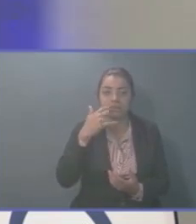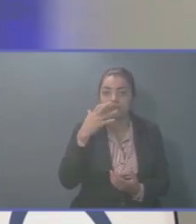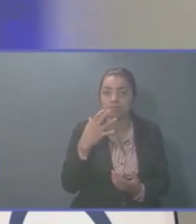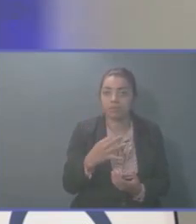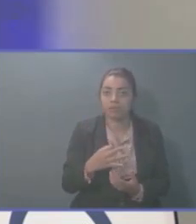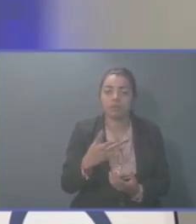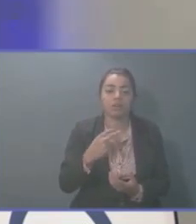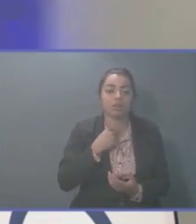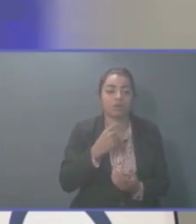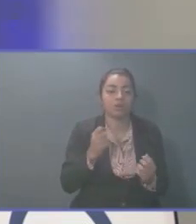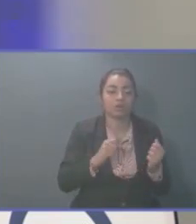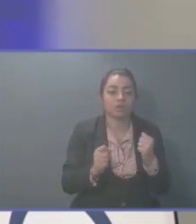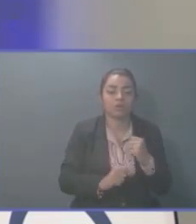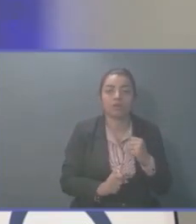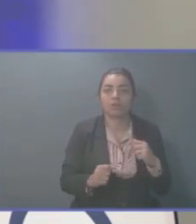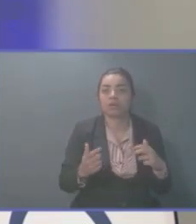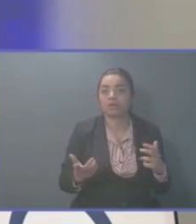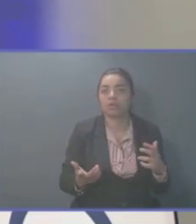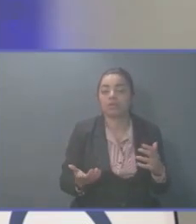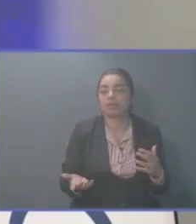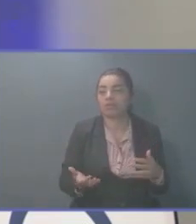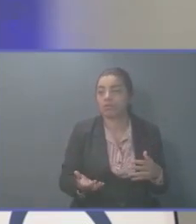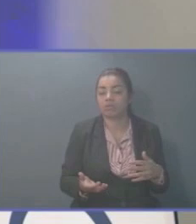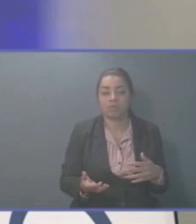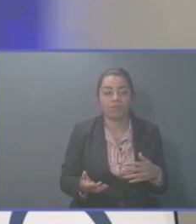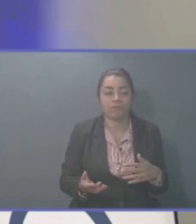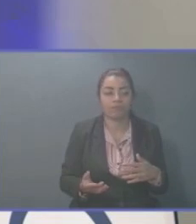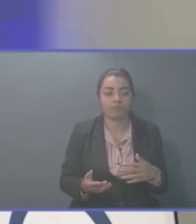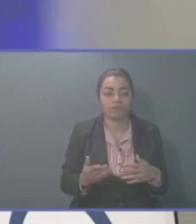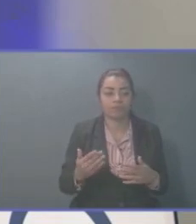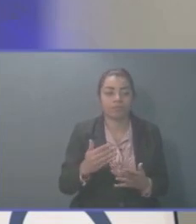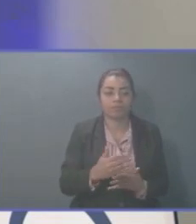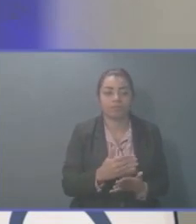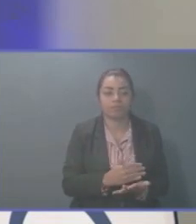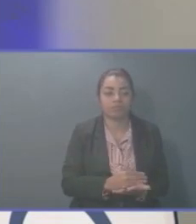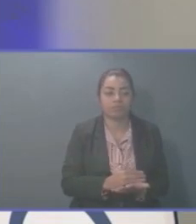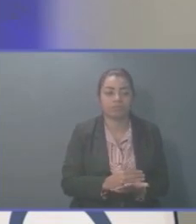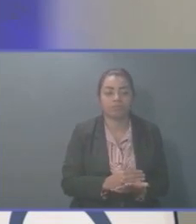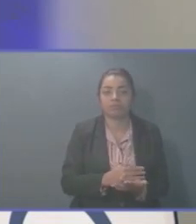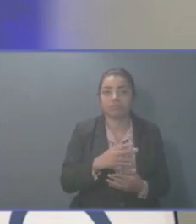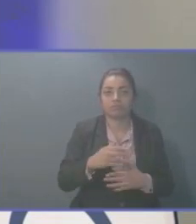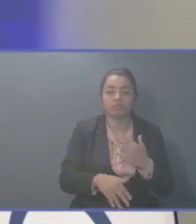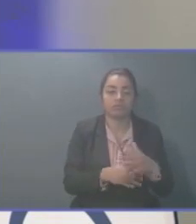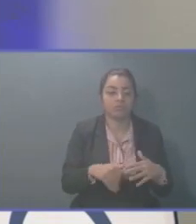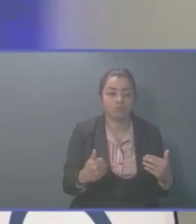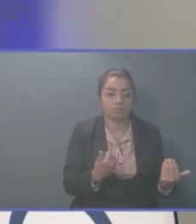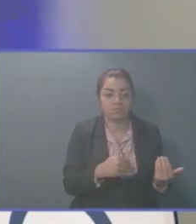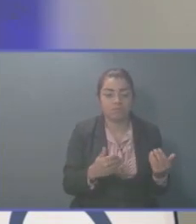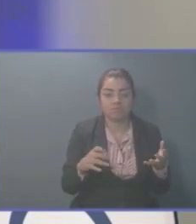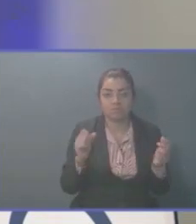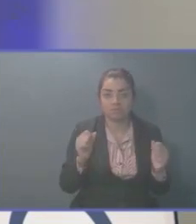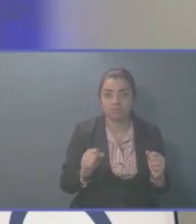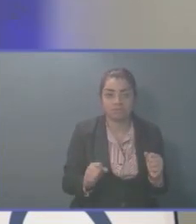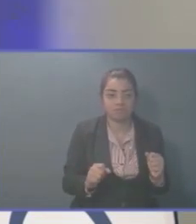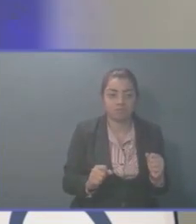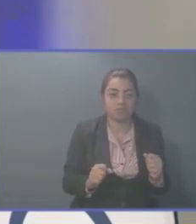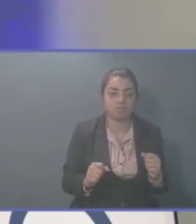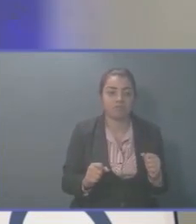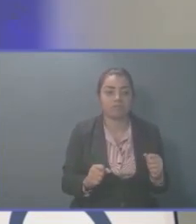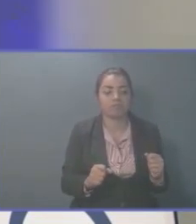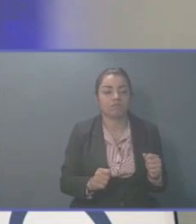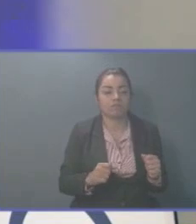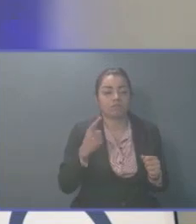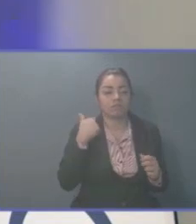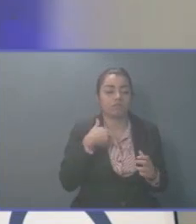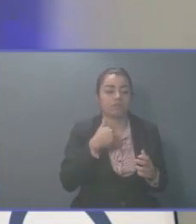tener consecuencias, sí va a tener consecuencias. Ya lo decía en este caso particular de las calificadoras de riesgo, que el mismo ministro